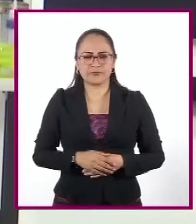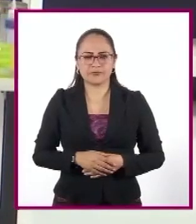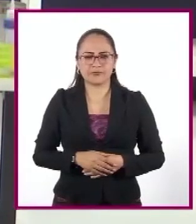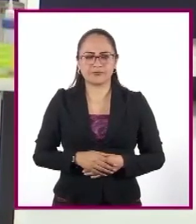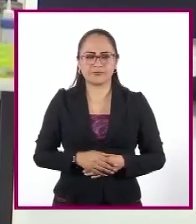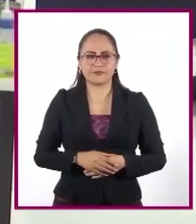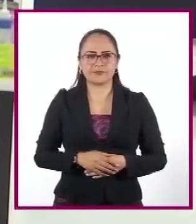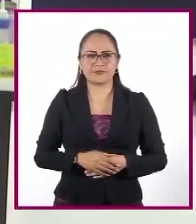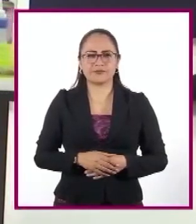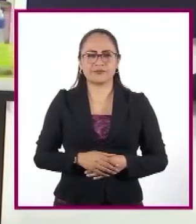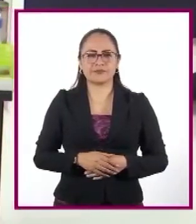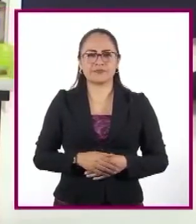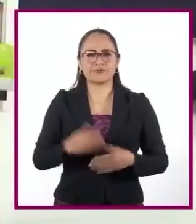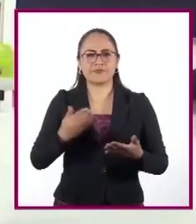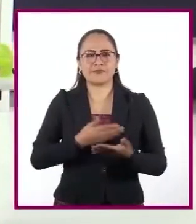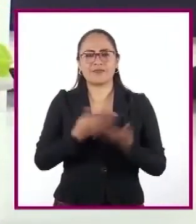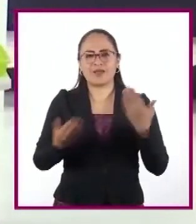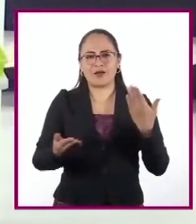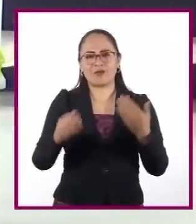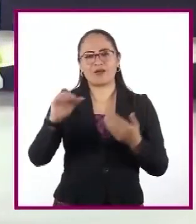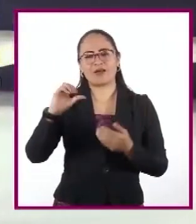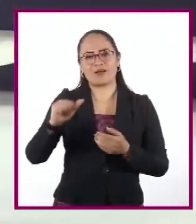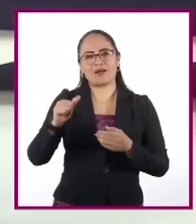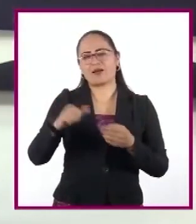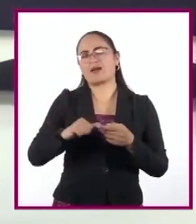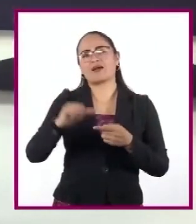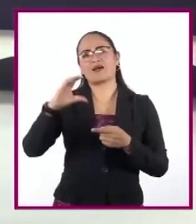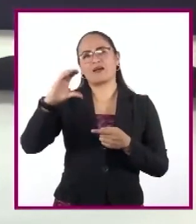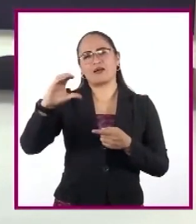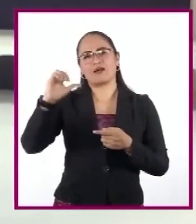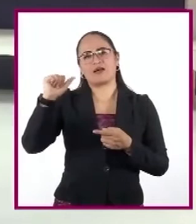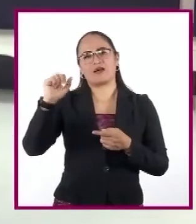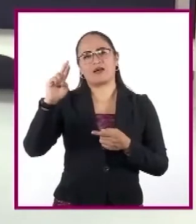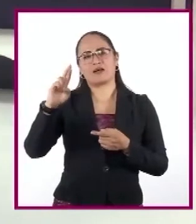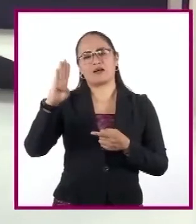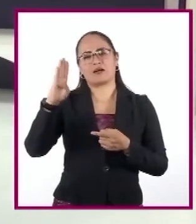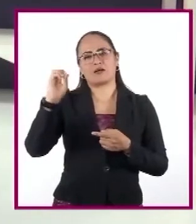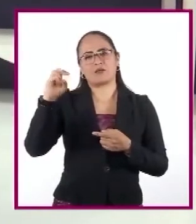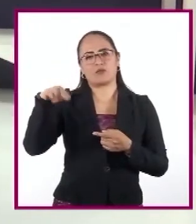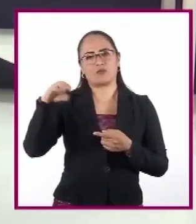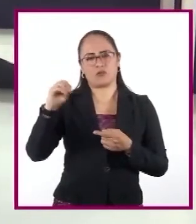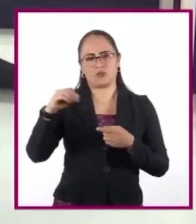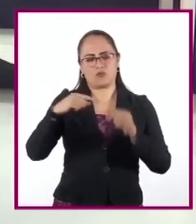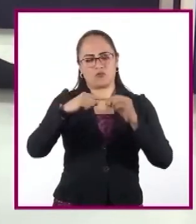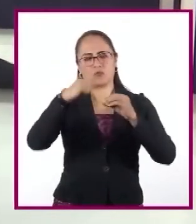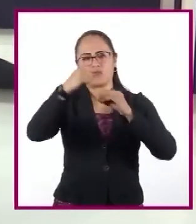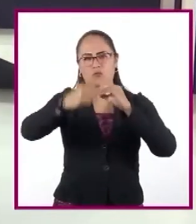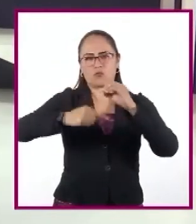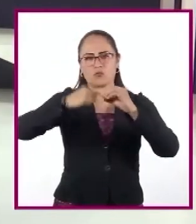Vayamos al átomo de carbono. ¿Cuántas órbitas tiene?